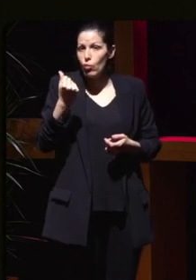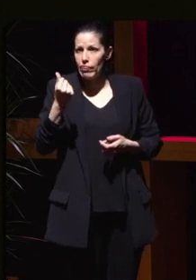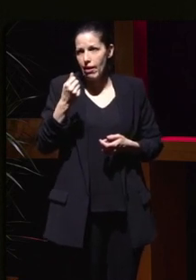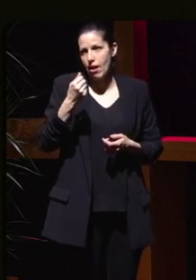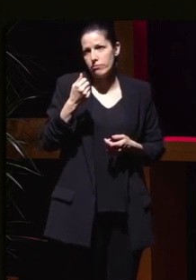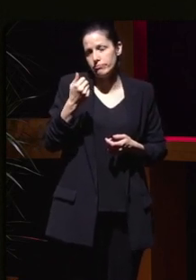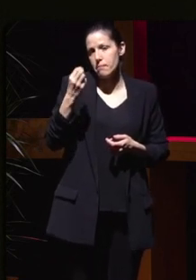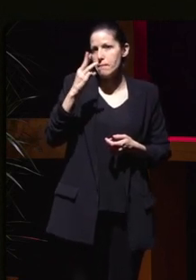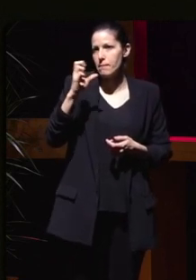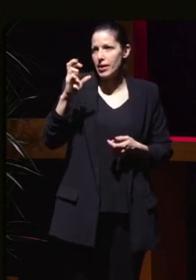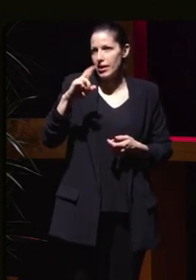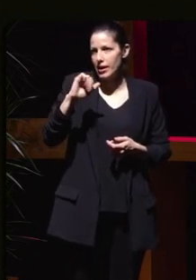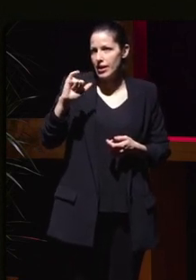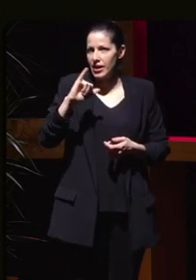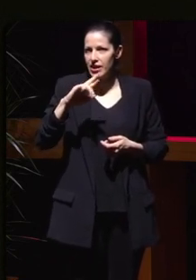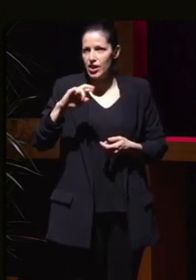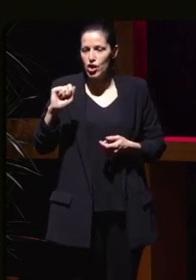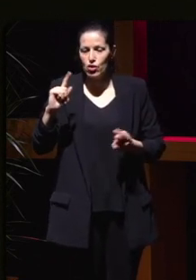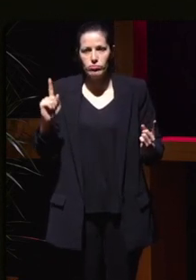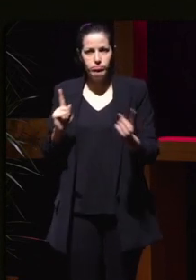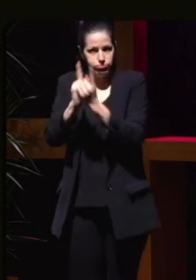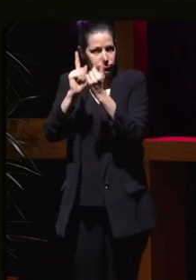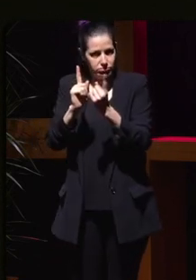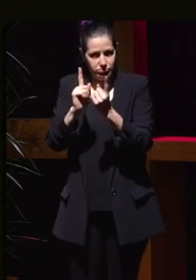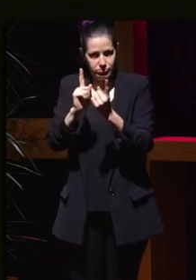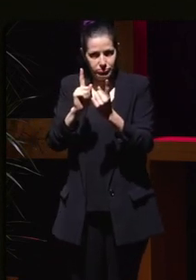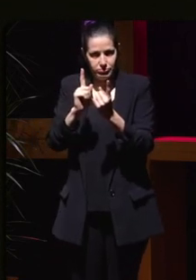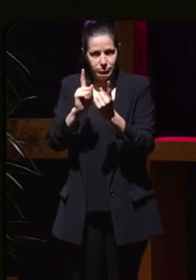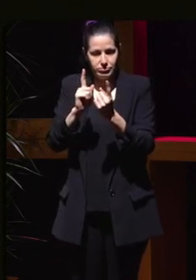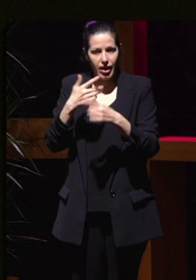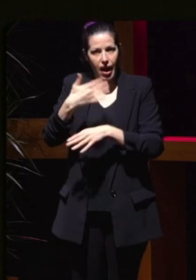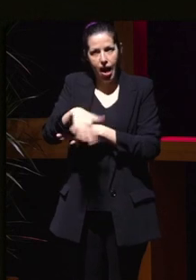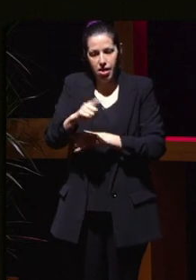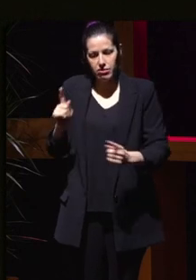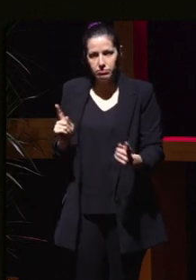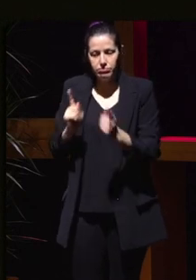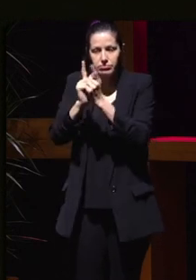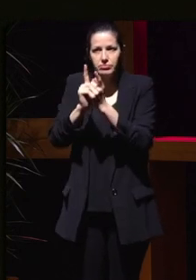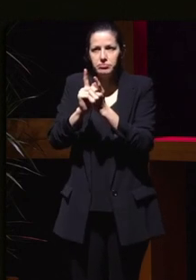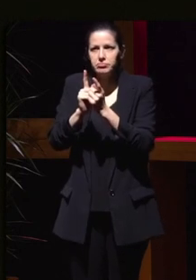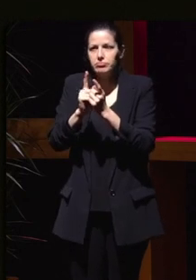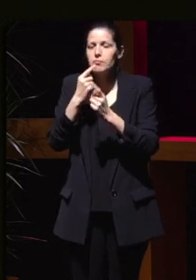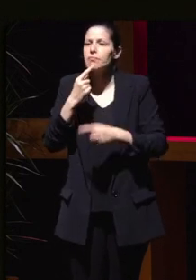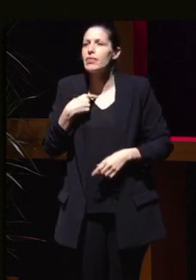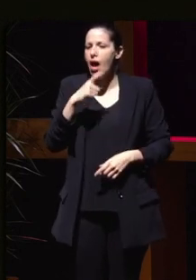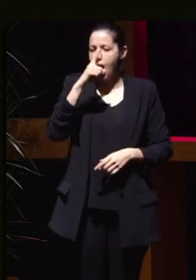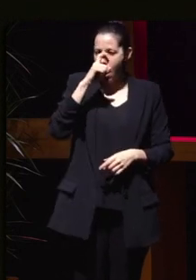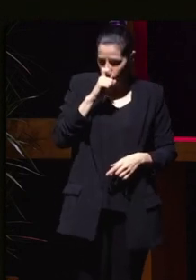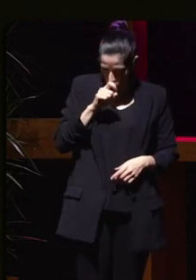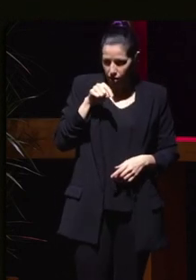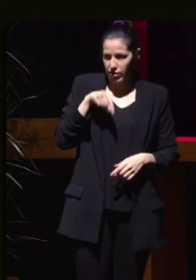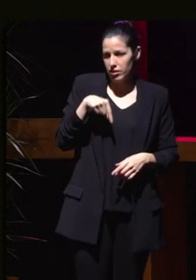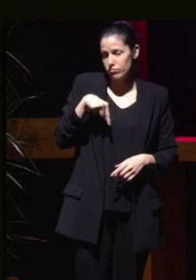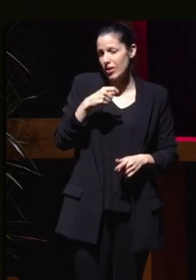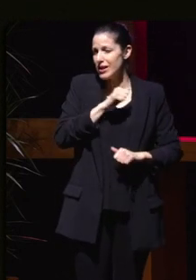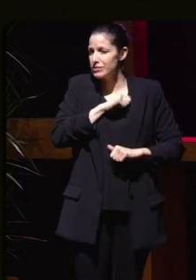tropezamos accidentalmente dije Oye lembra que eusem prestó agarrando a que te